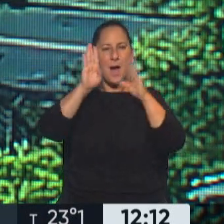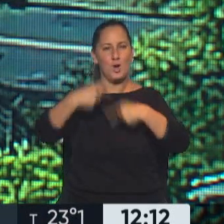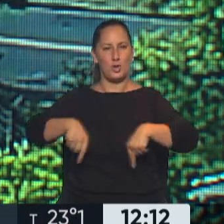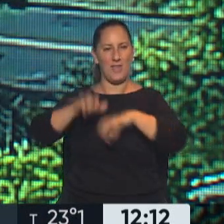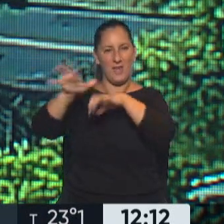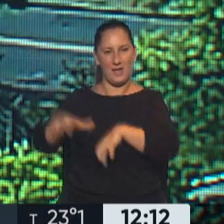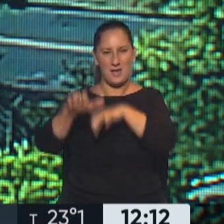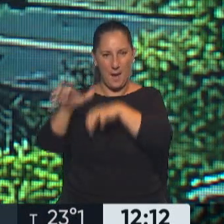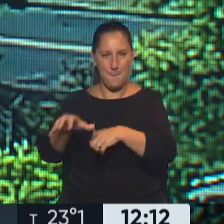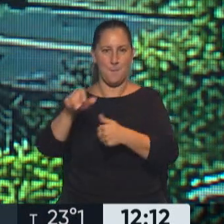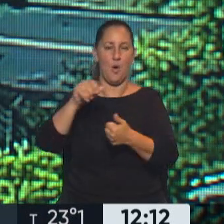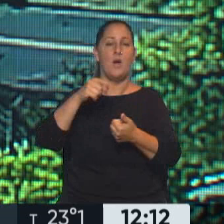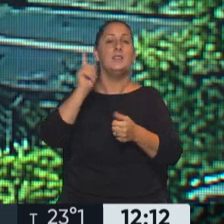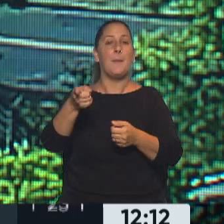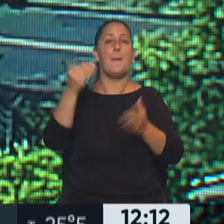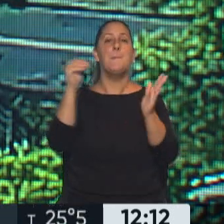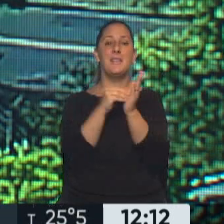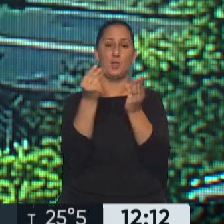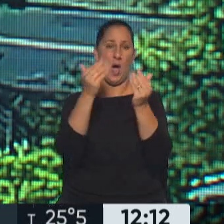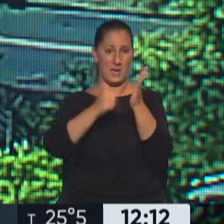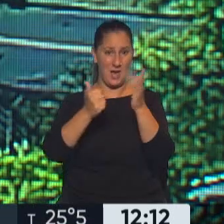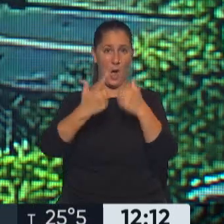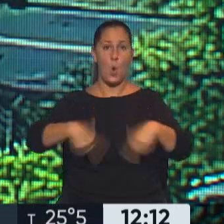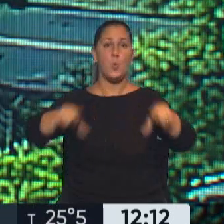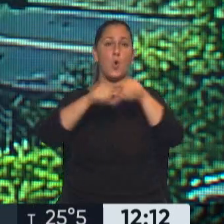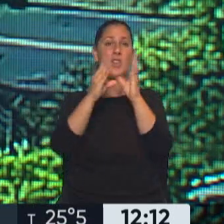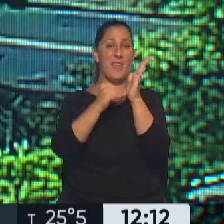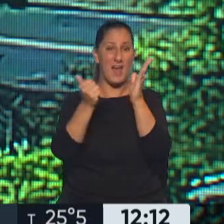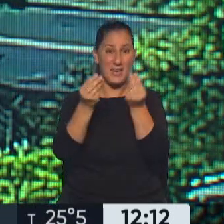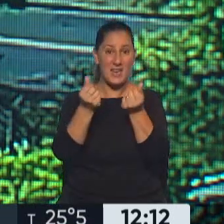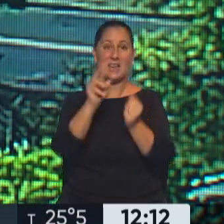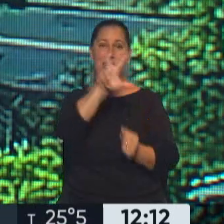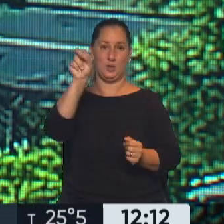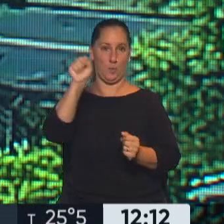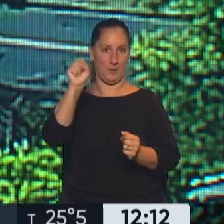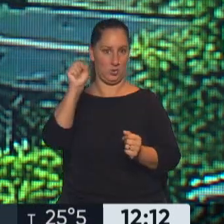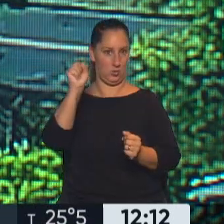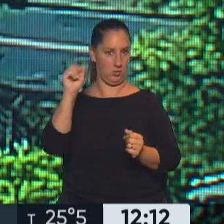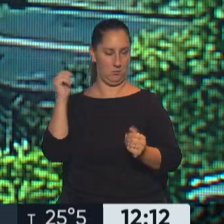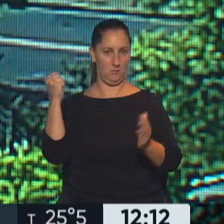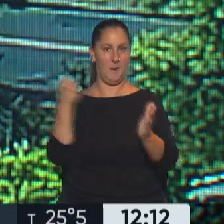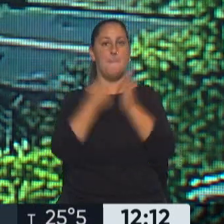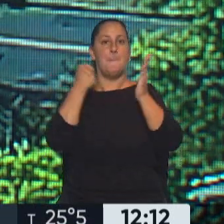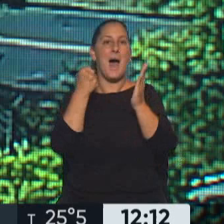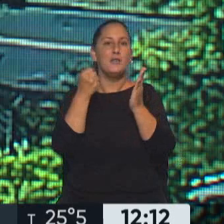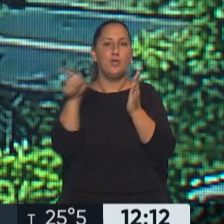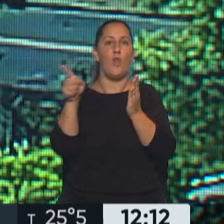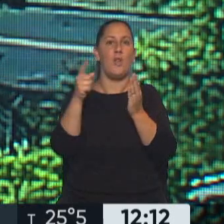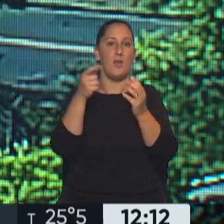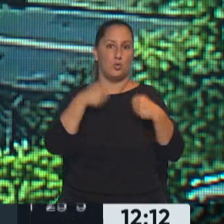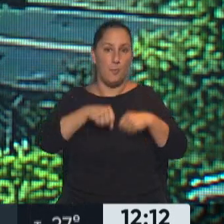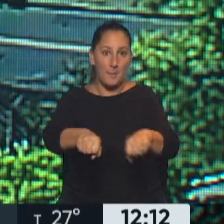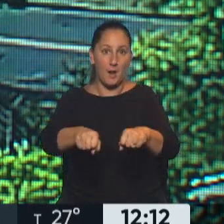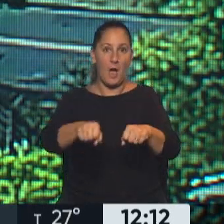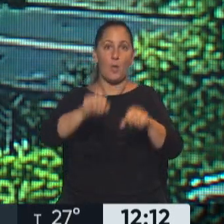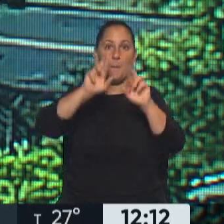en la República Argentina del precio de la harina. La bolsa de harina llegó a los 300 pesos y esto impacta en el precio de las góndolas de